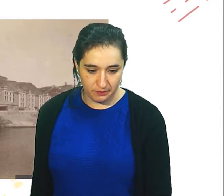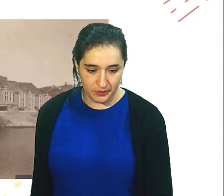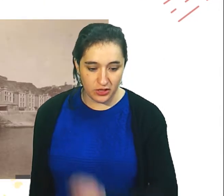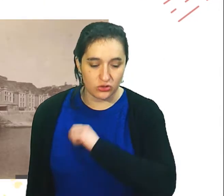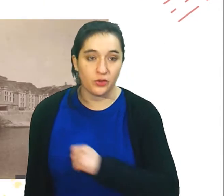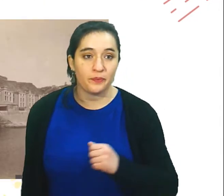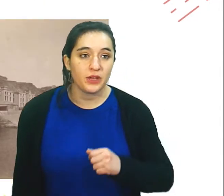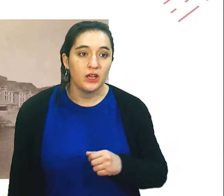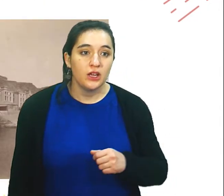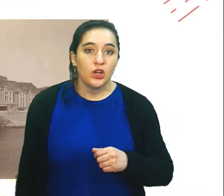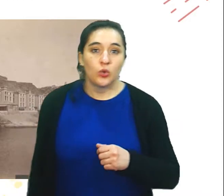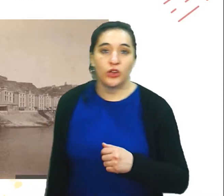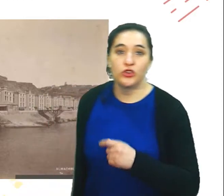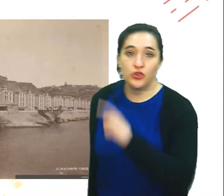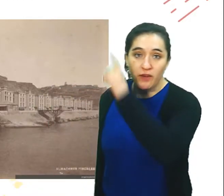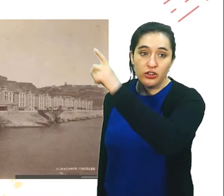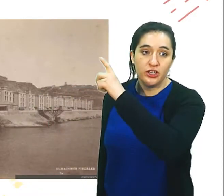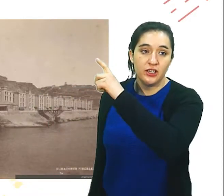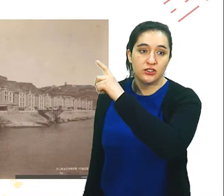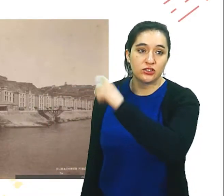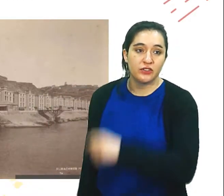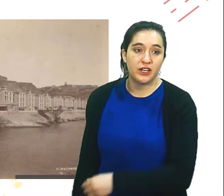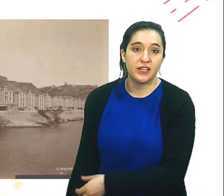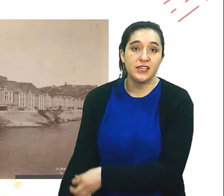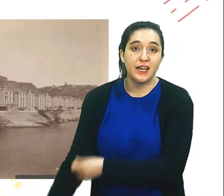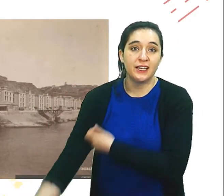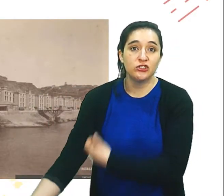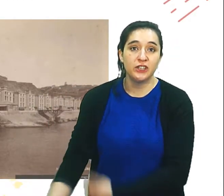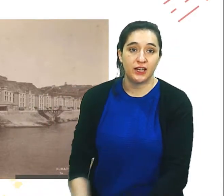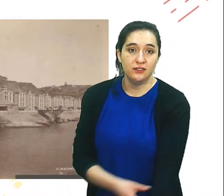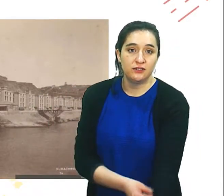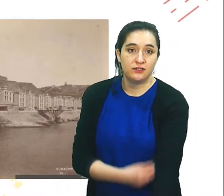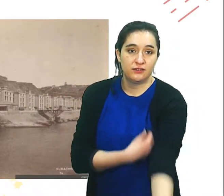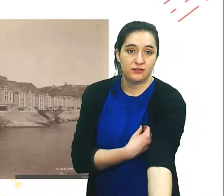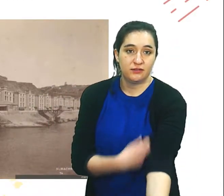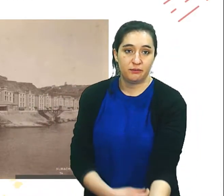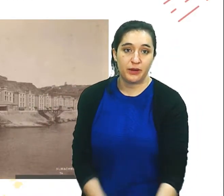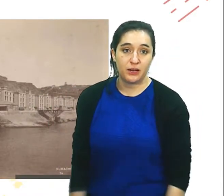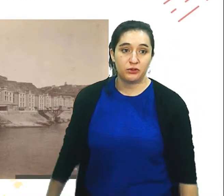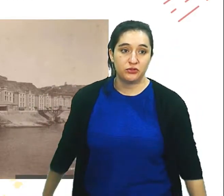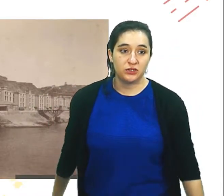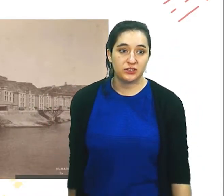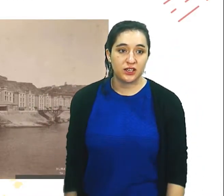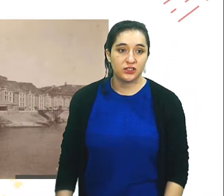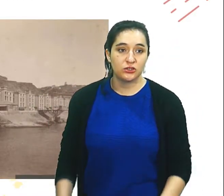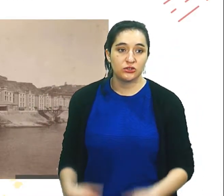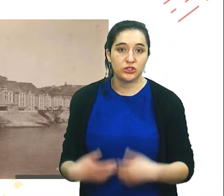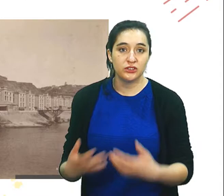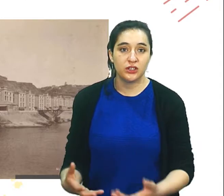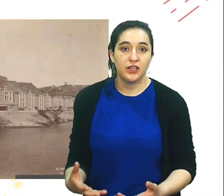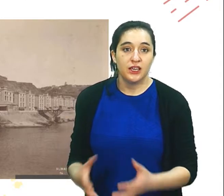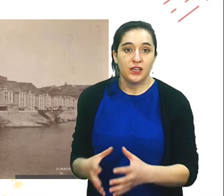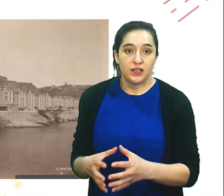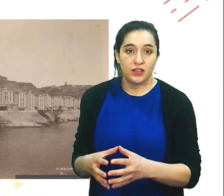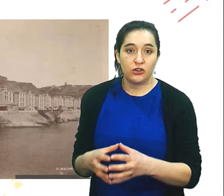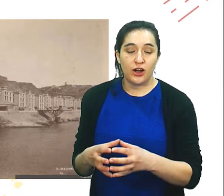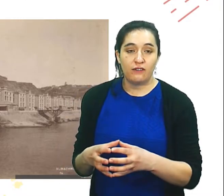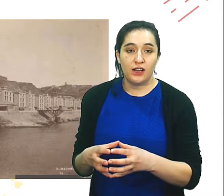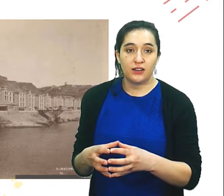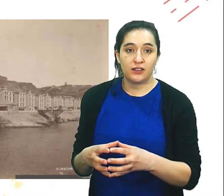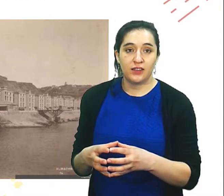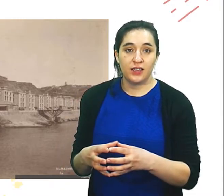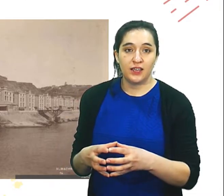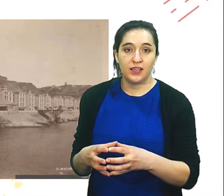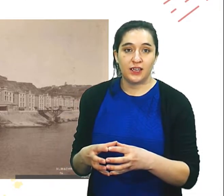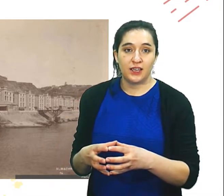Espérenme. Esto. Cuando yo hablo de soberanía nacional, para profundizar entonces, quiero